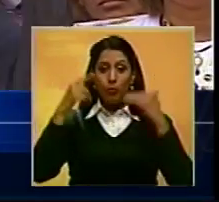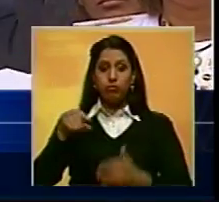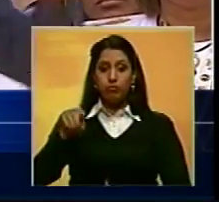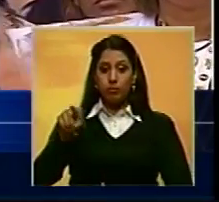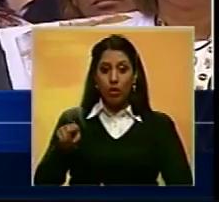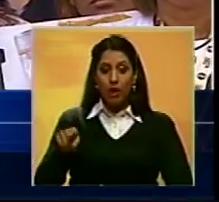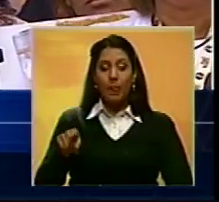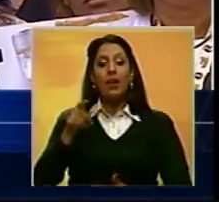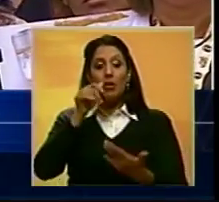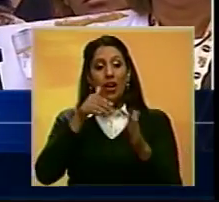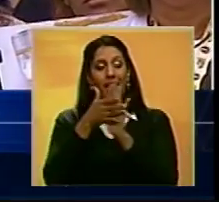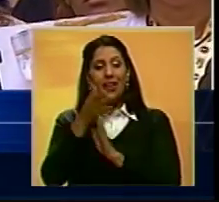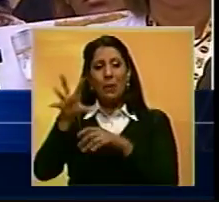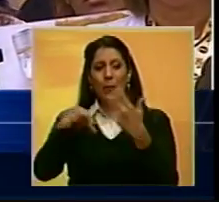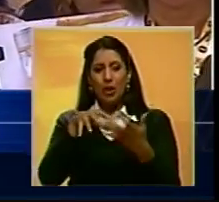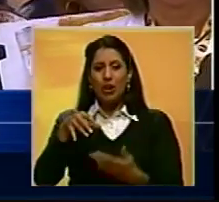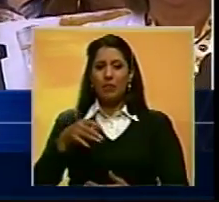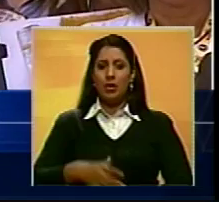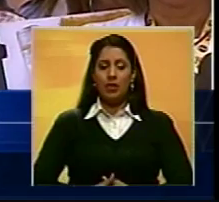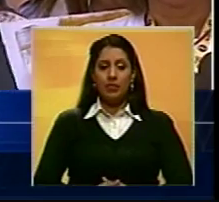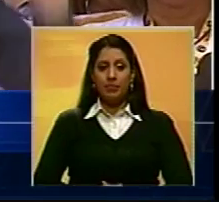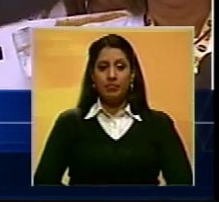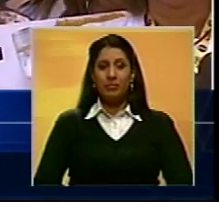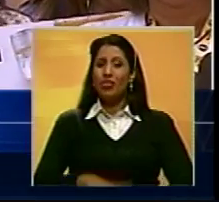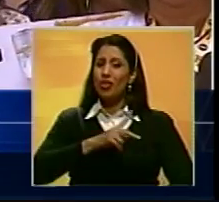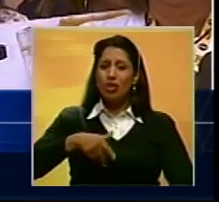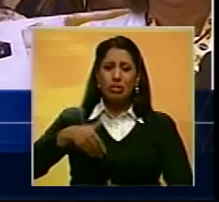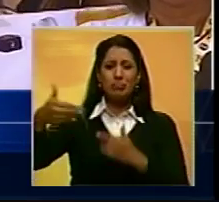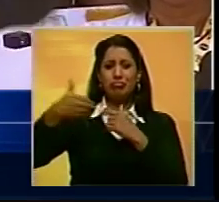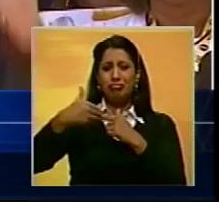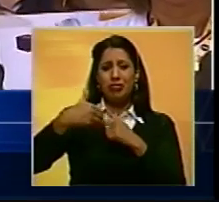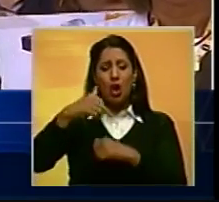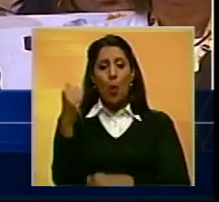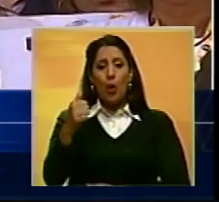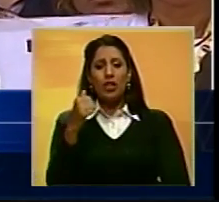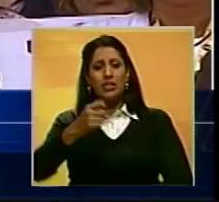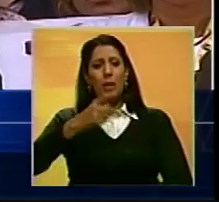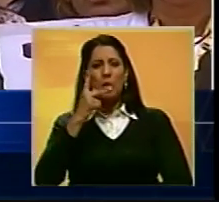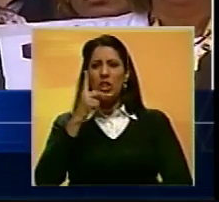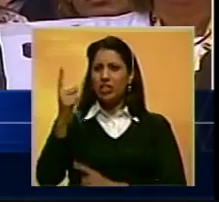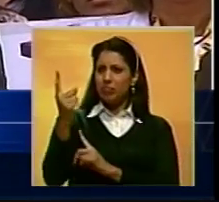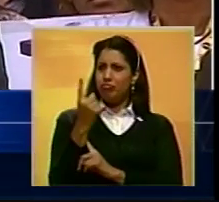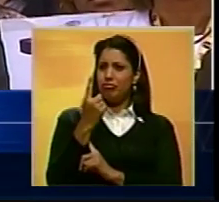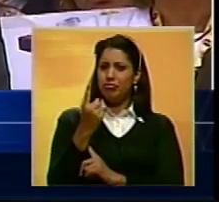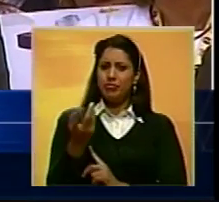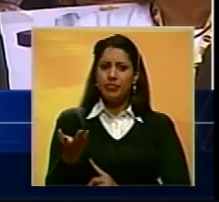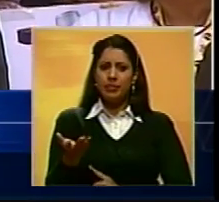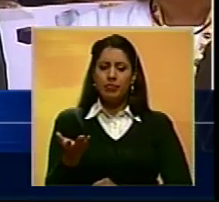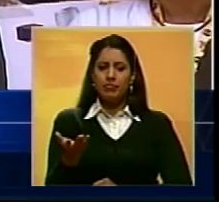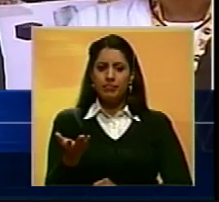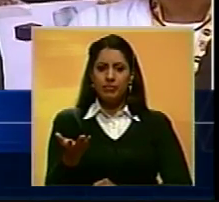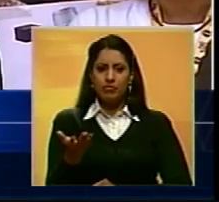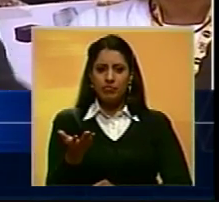No ajustados a derecho. Hemos tenido también la policía política